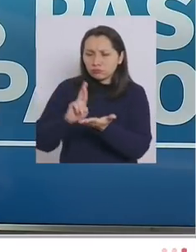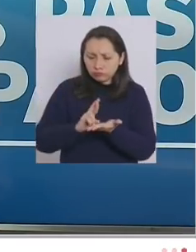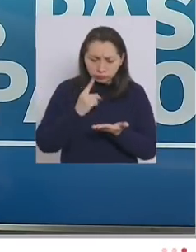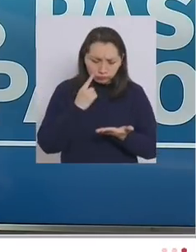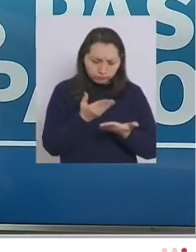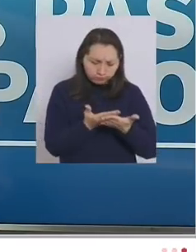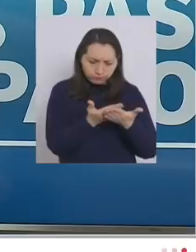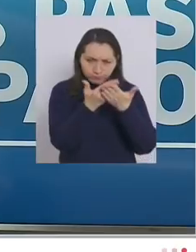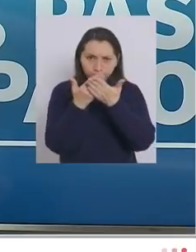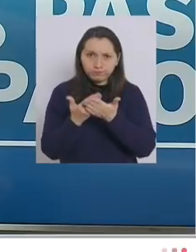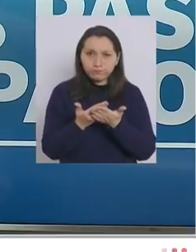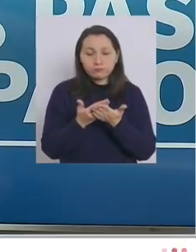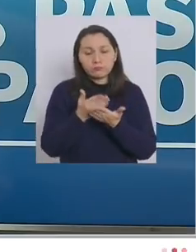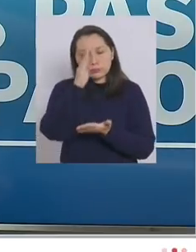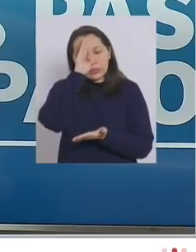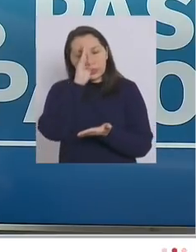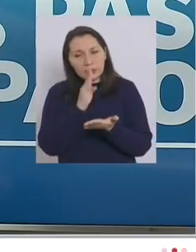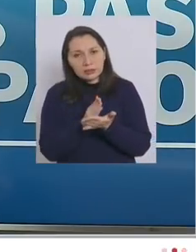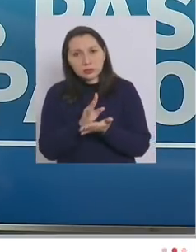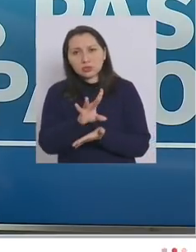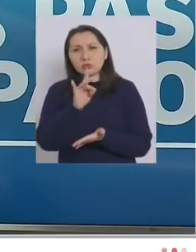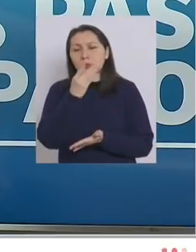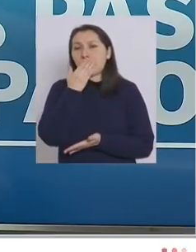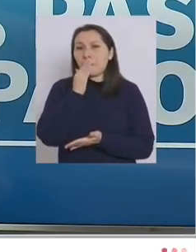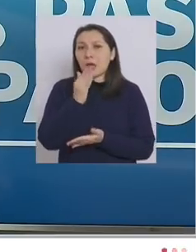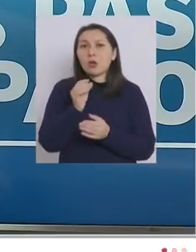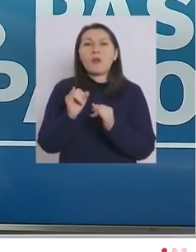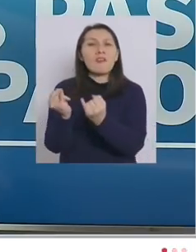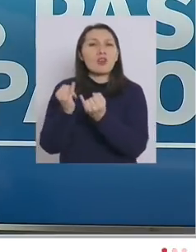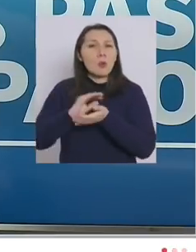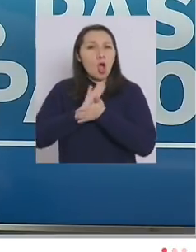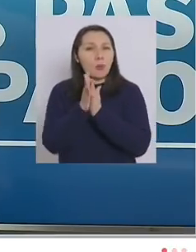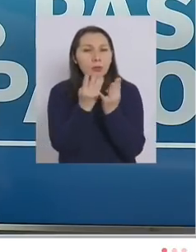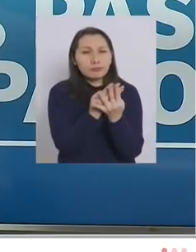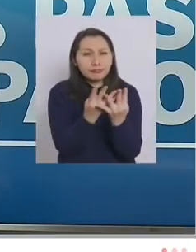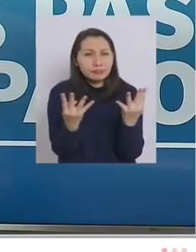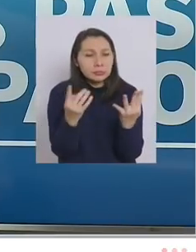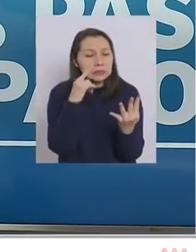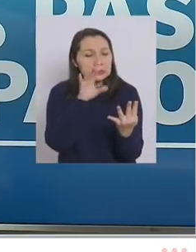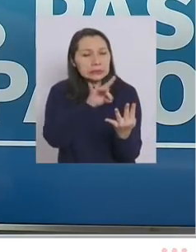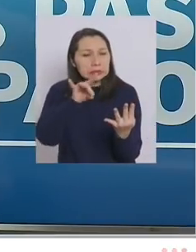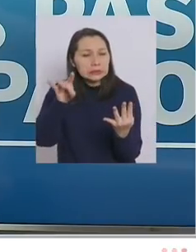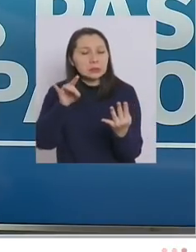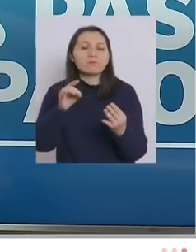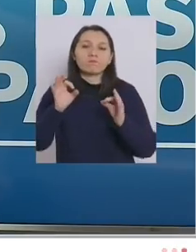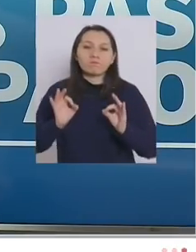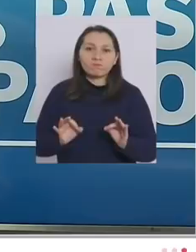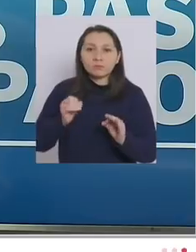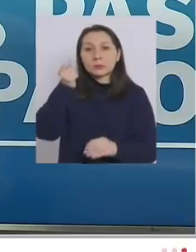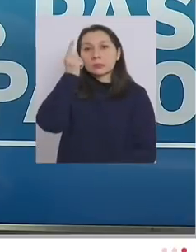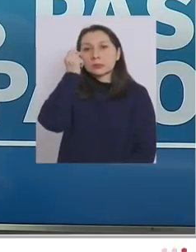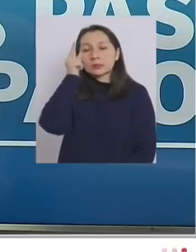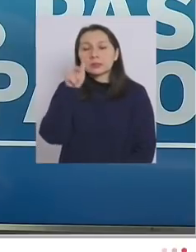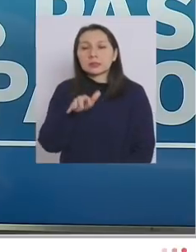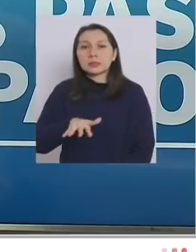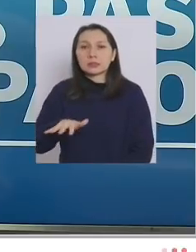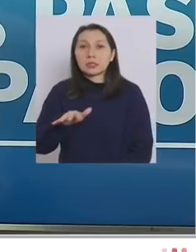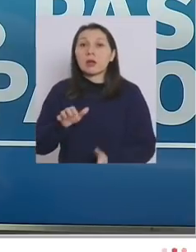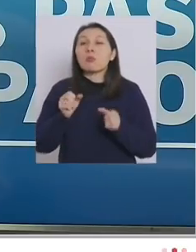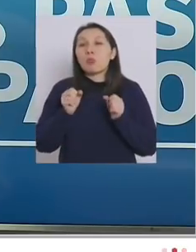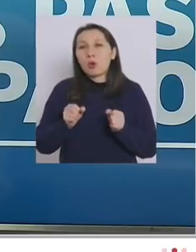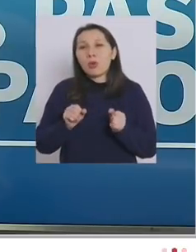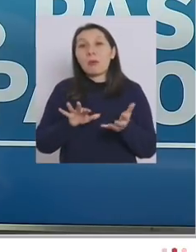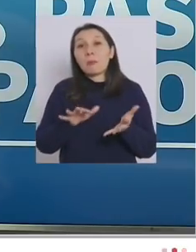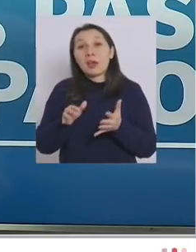poder tomar la decisión con la mayor cantidad de elementos posible, sabiendo y reconociendo, ¿cierto?, que es muy probable